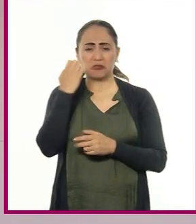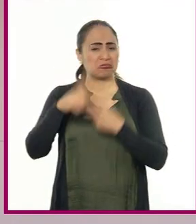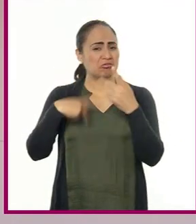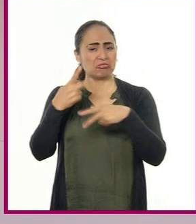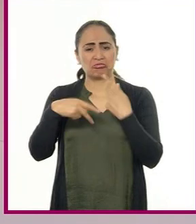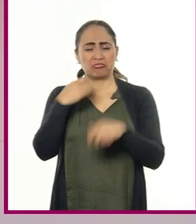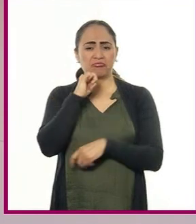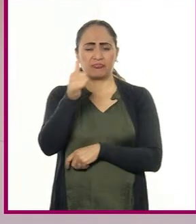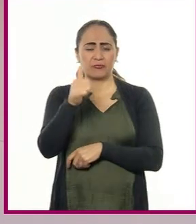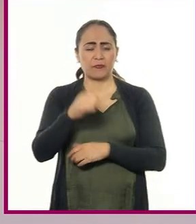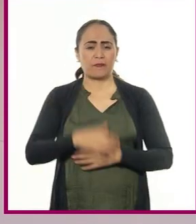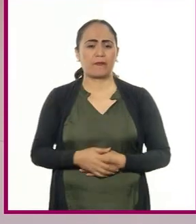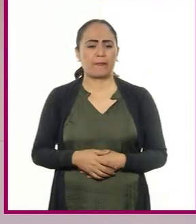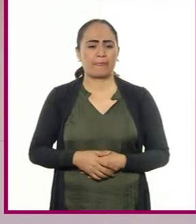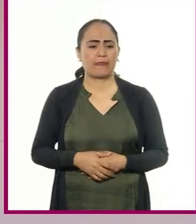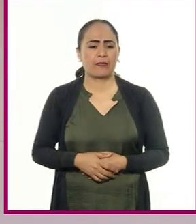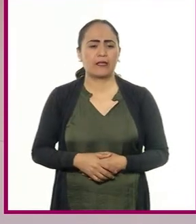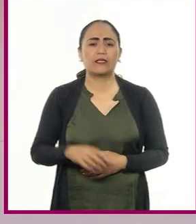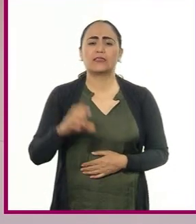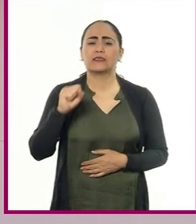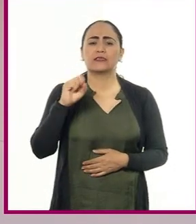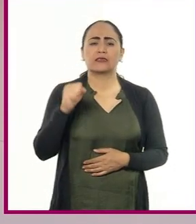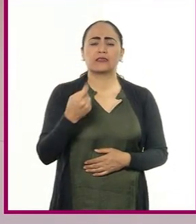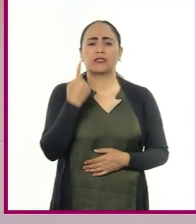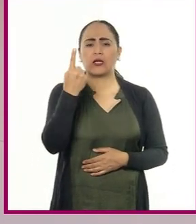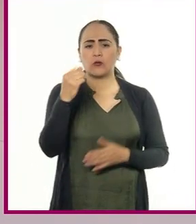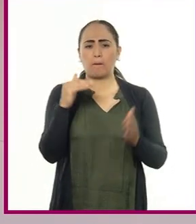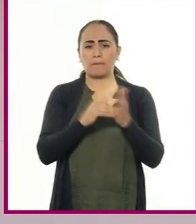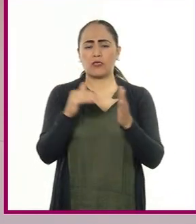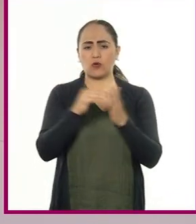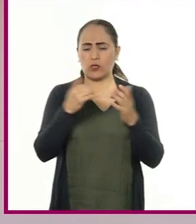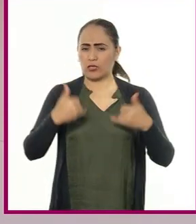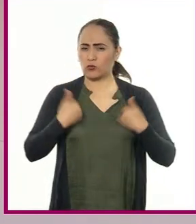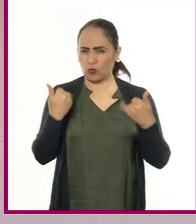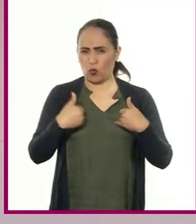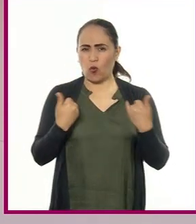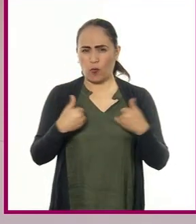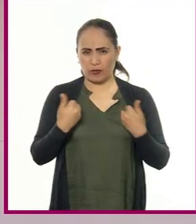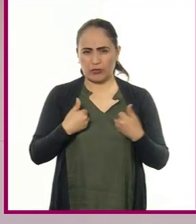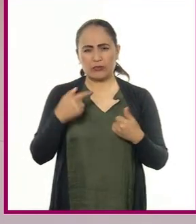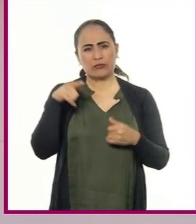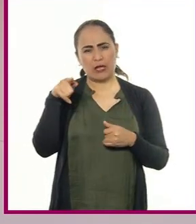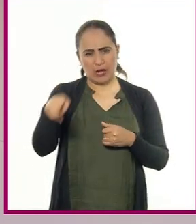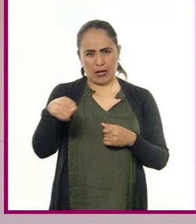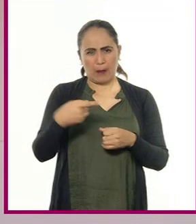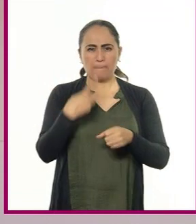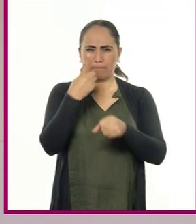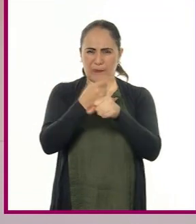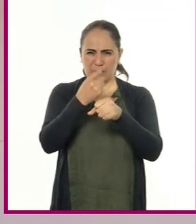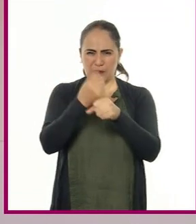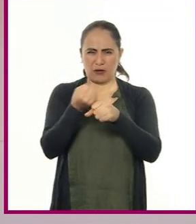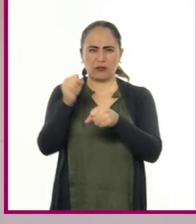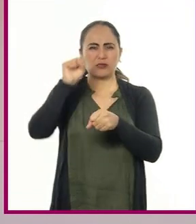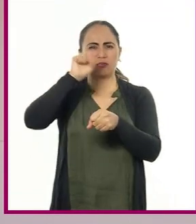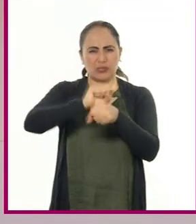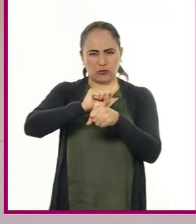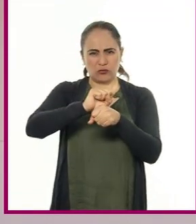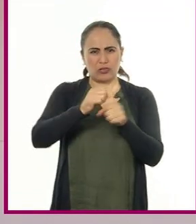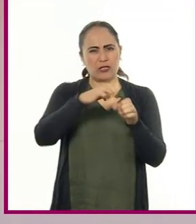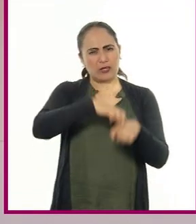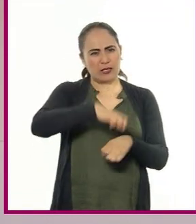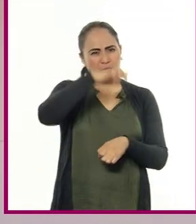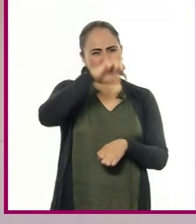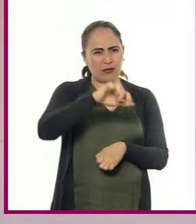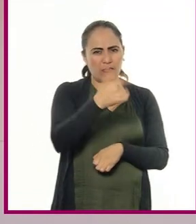Además, 61 millones de adolescentes en edad de cursar el primer ciclo de secundaria de entre 12